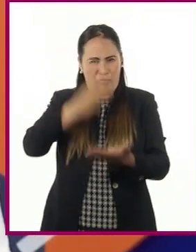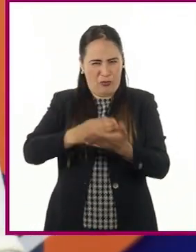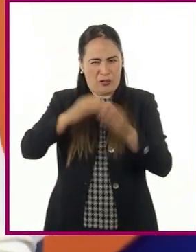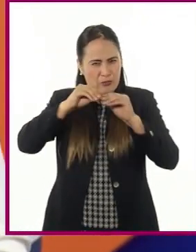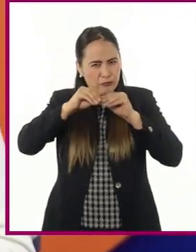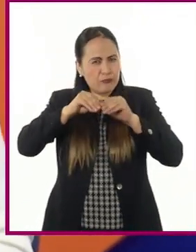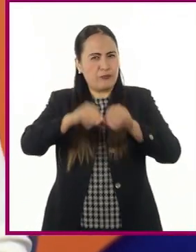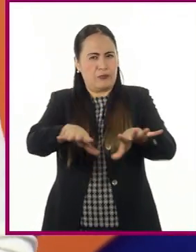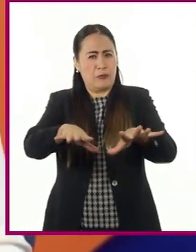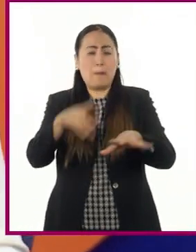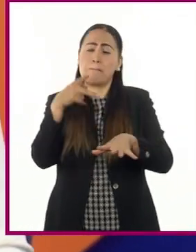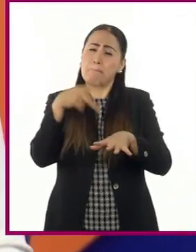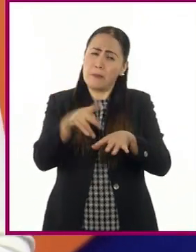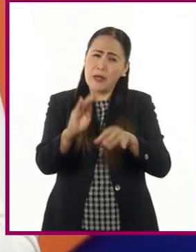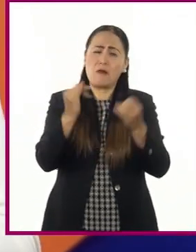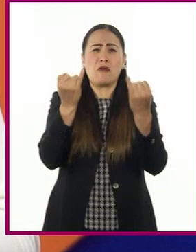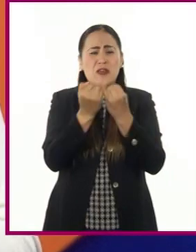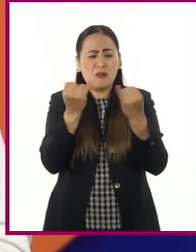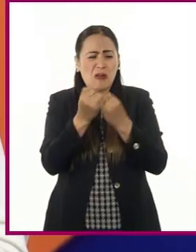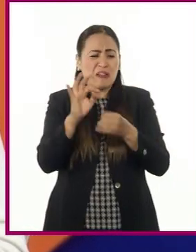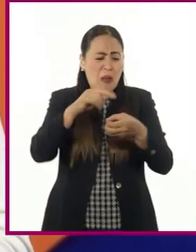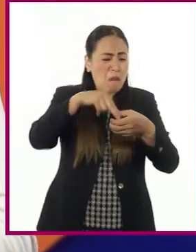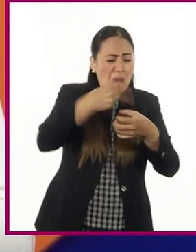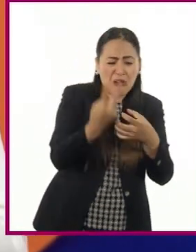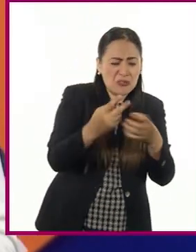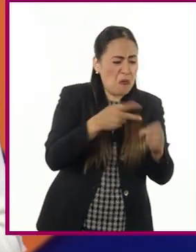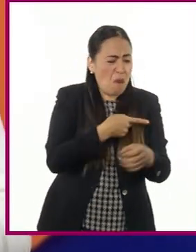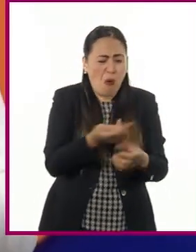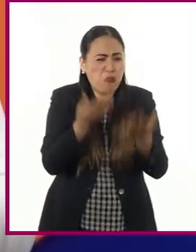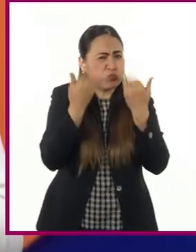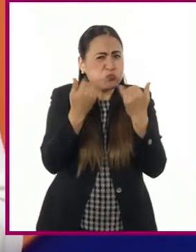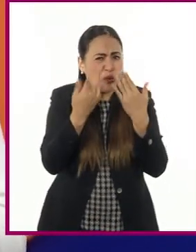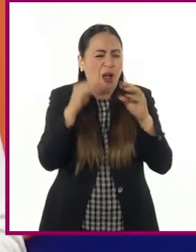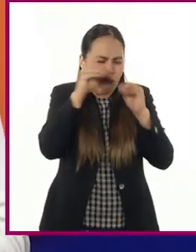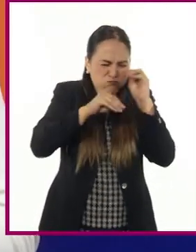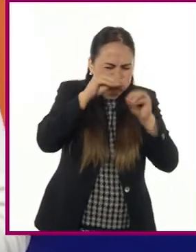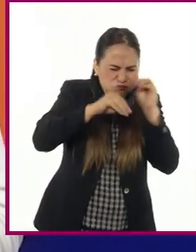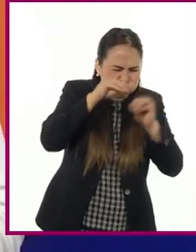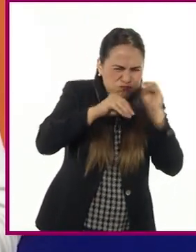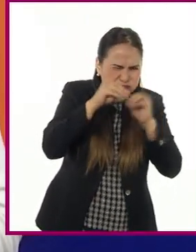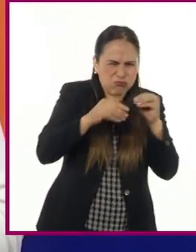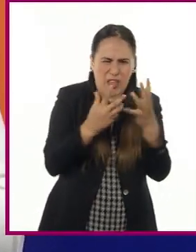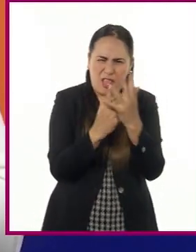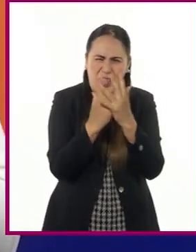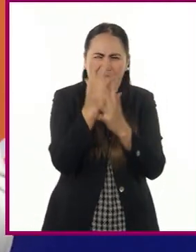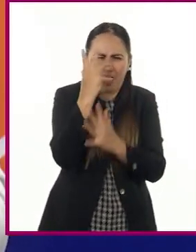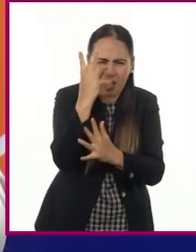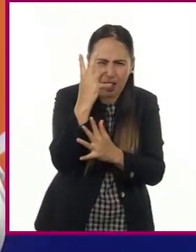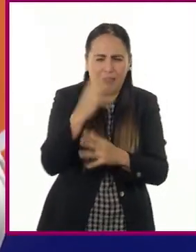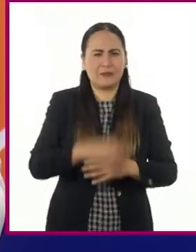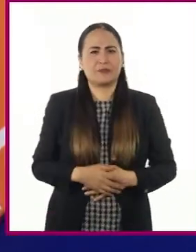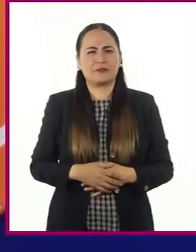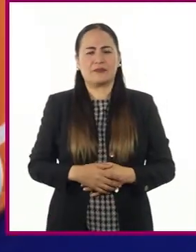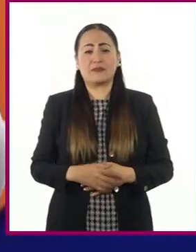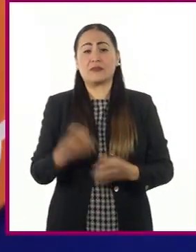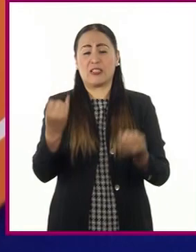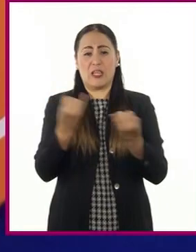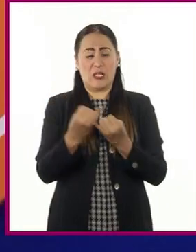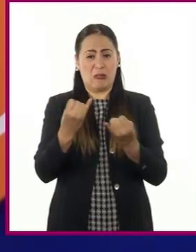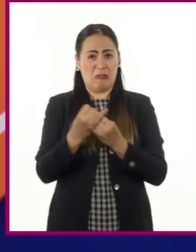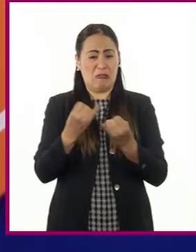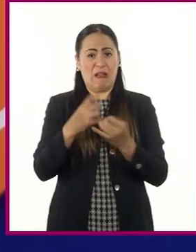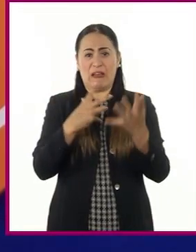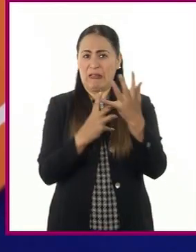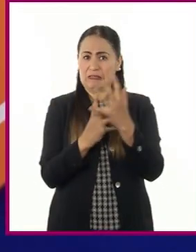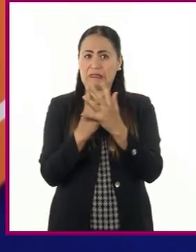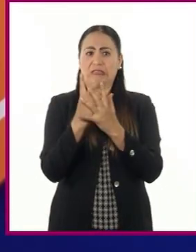una forma de adornar lo vacío y lo pobre, y, a su vez, una forma cínica para agrandar